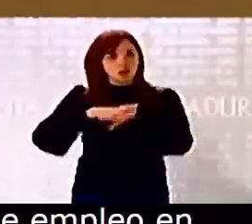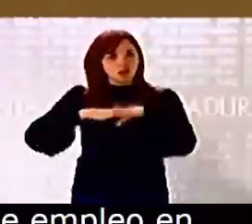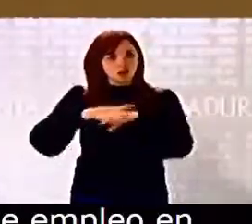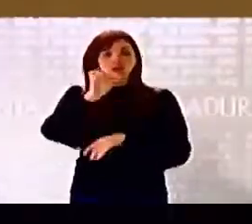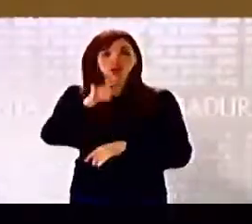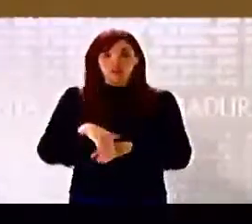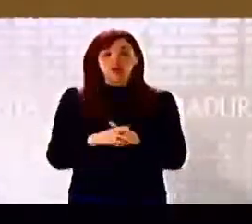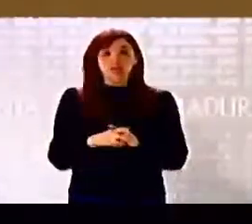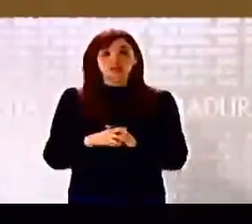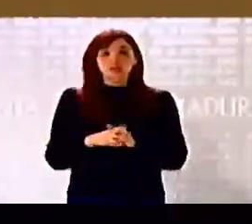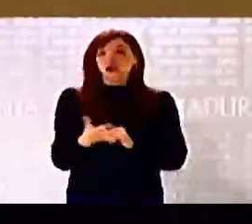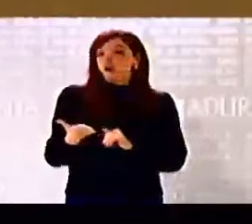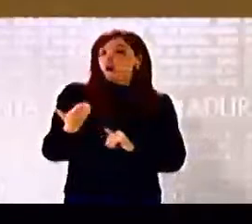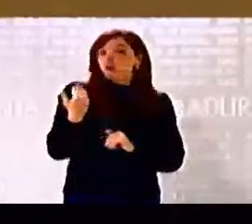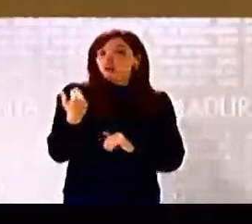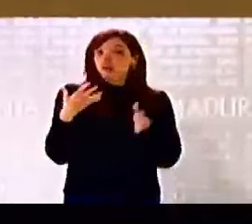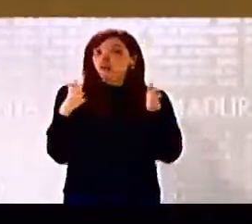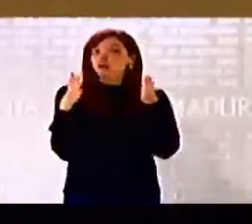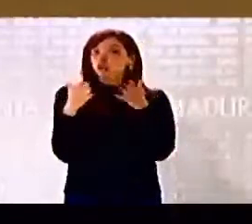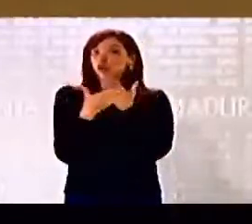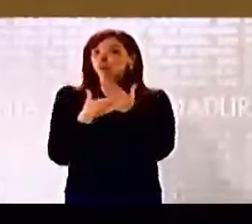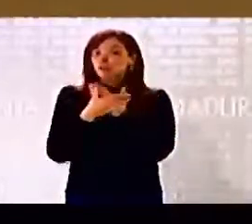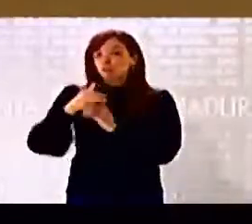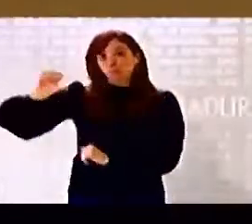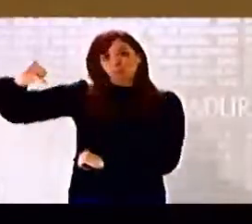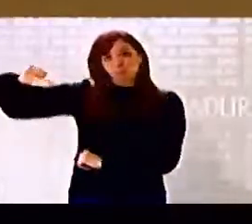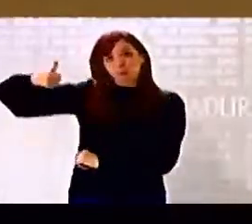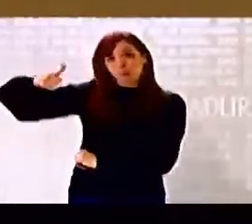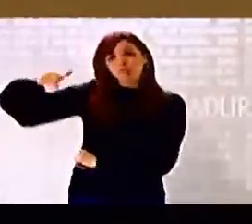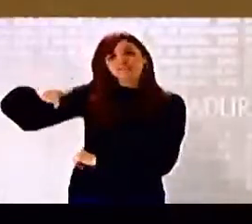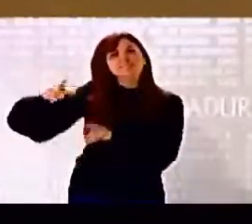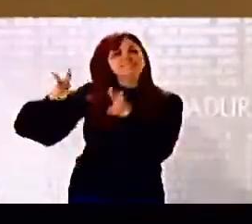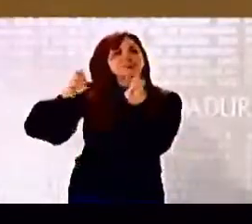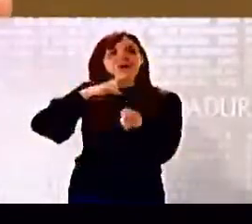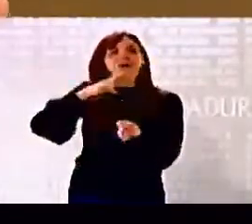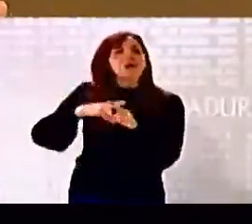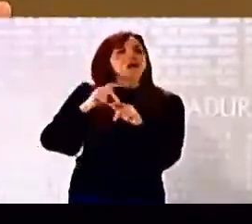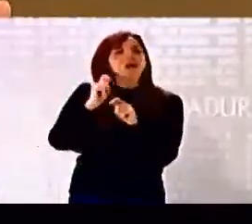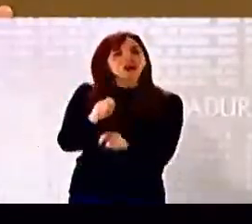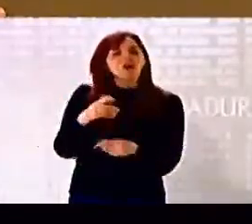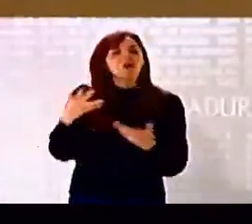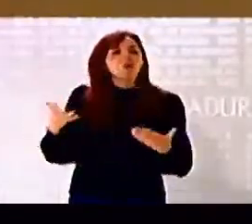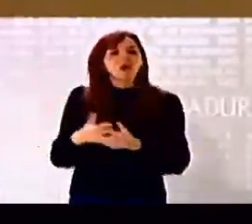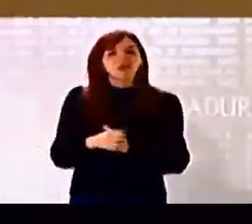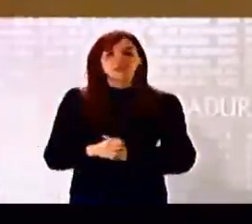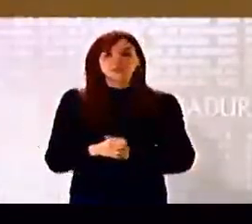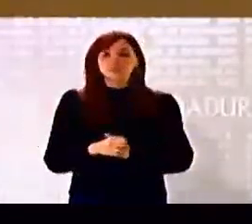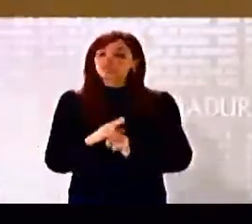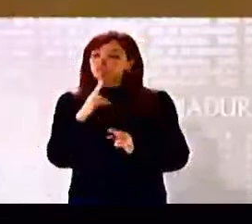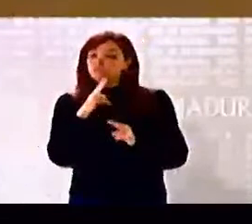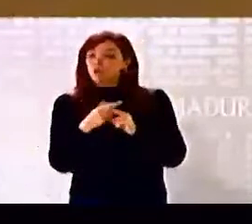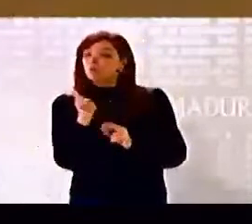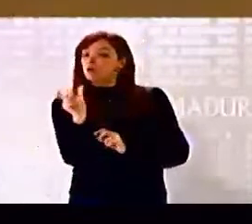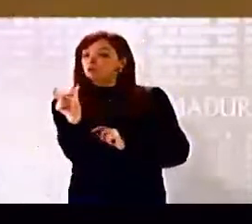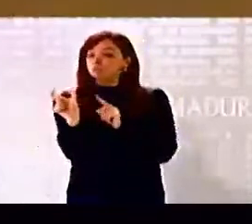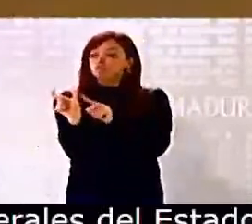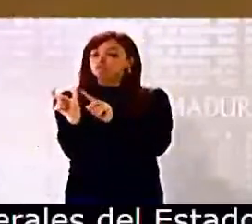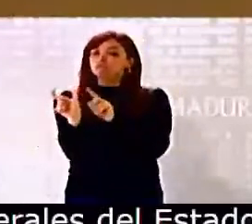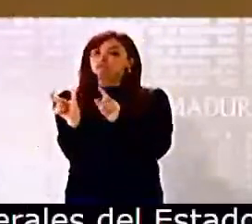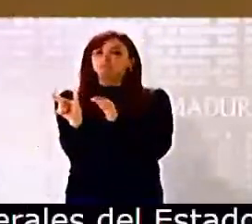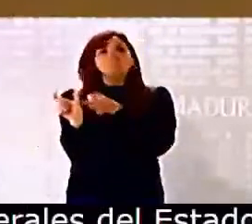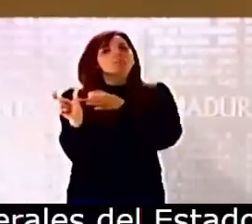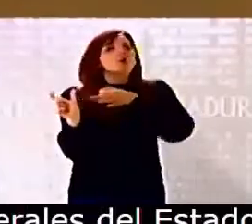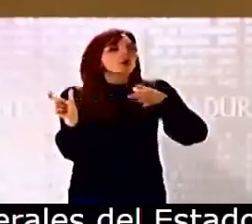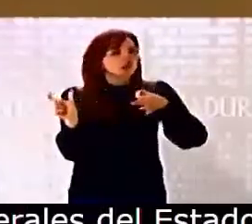la aprobación ayer por parte del Consejo de Ministros de lo que se ha venido a llamar, y además creo que tiene un nombre